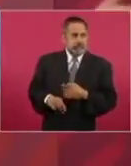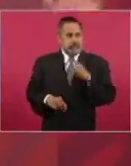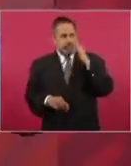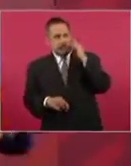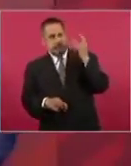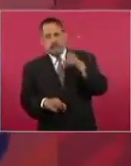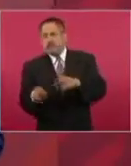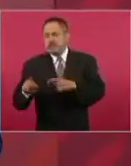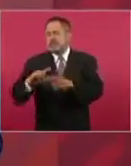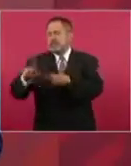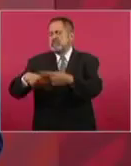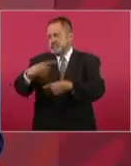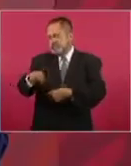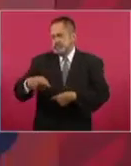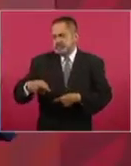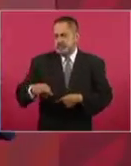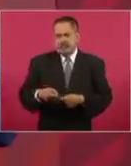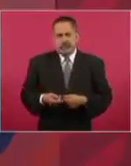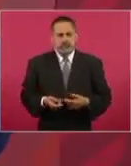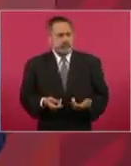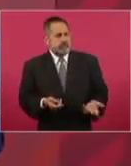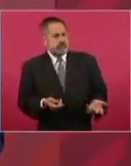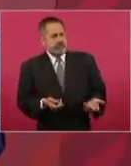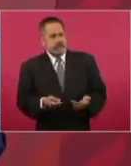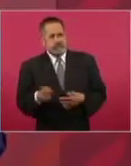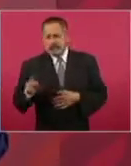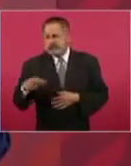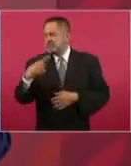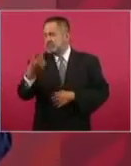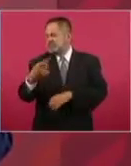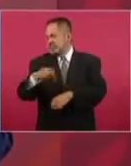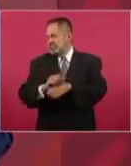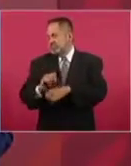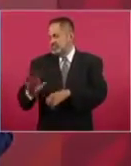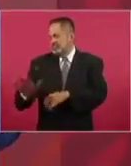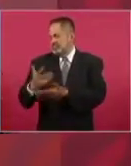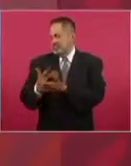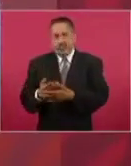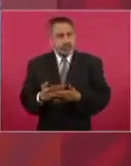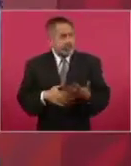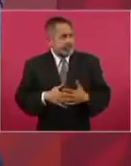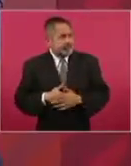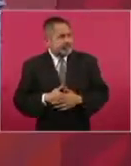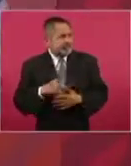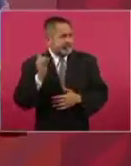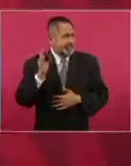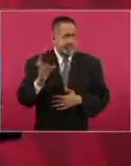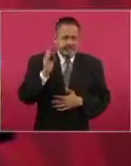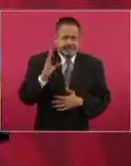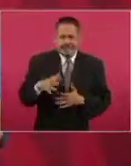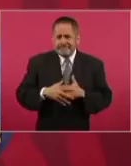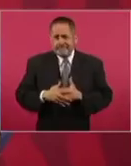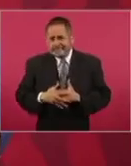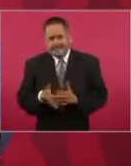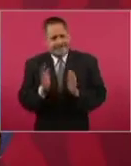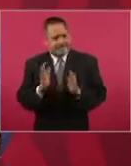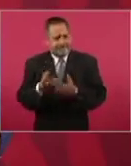regrese entonces una semana aunque ya estoy sintiendo